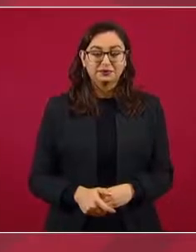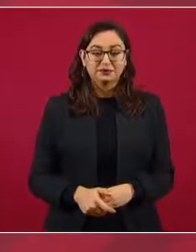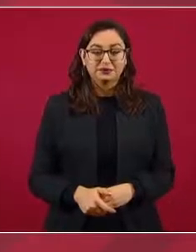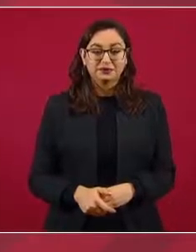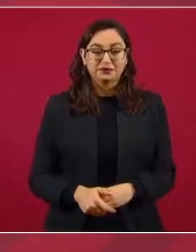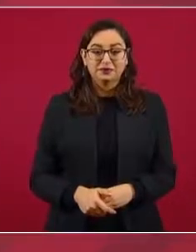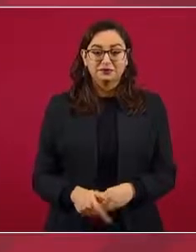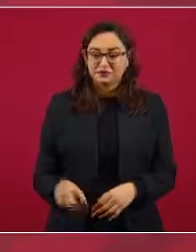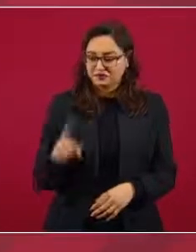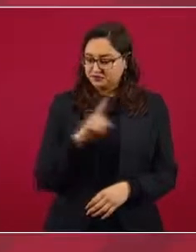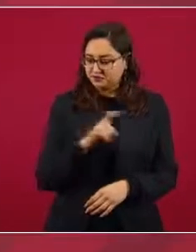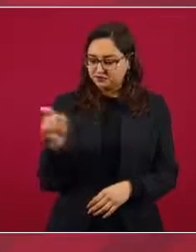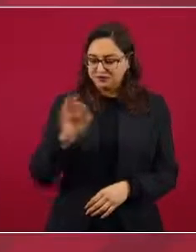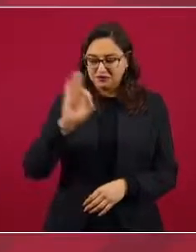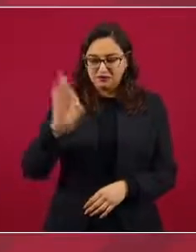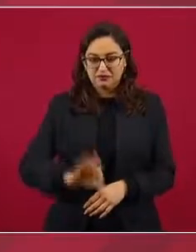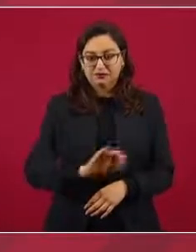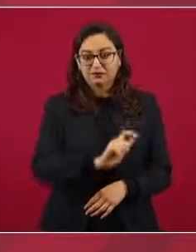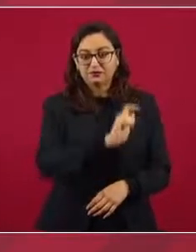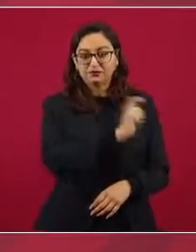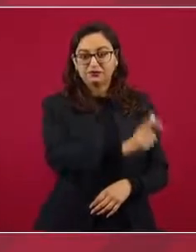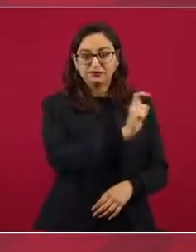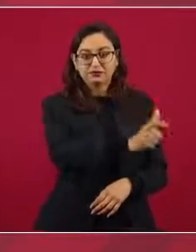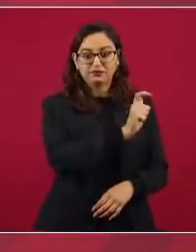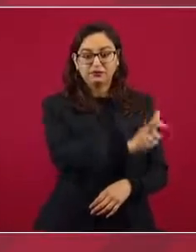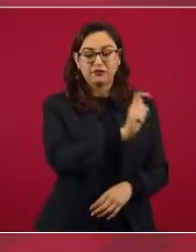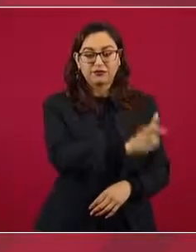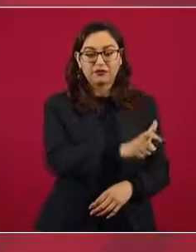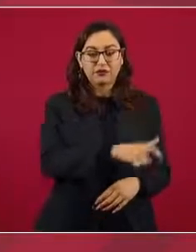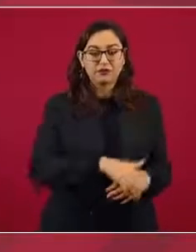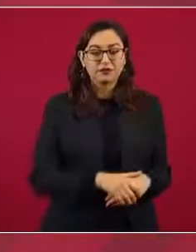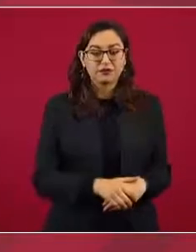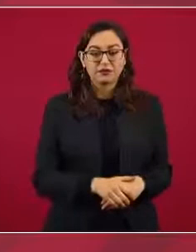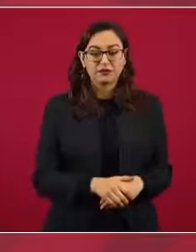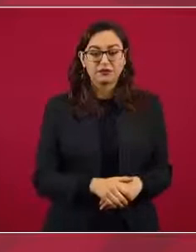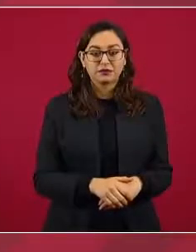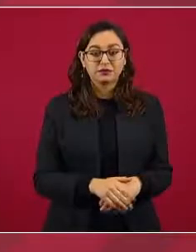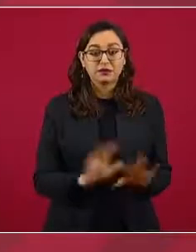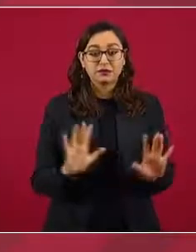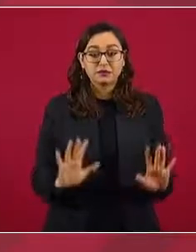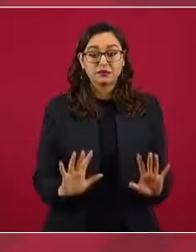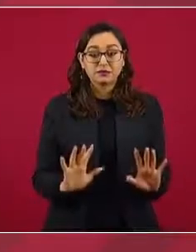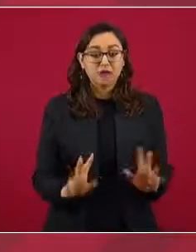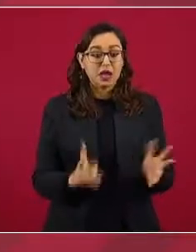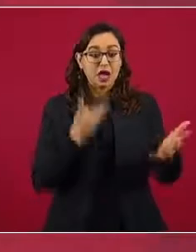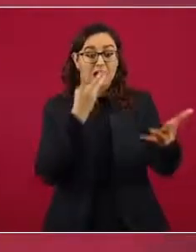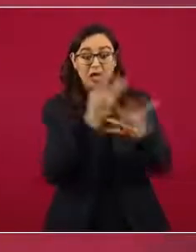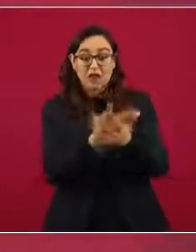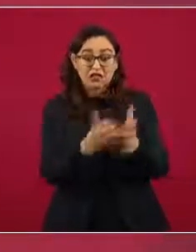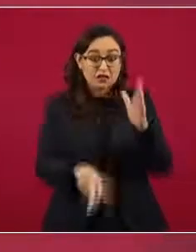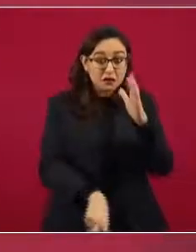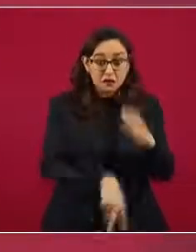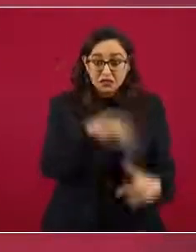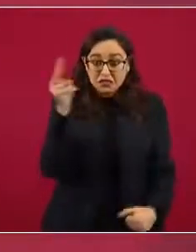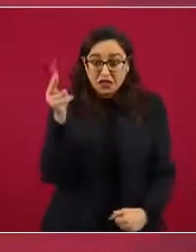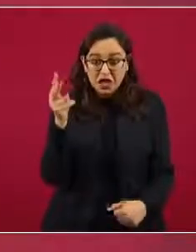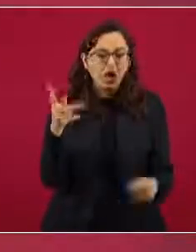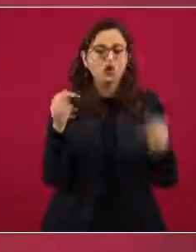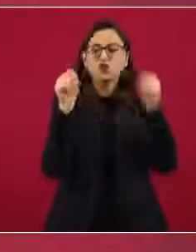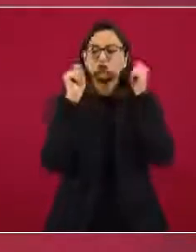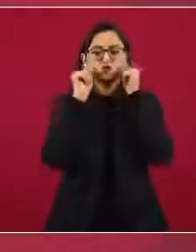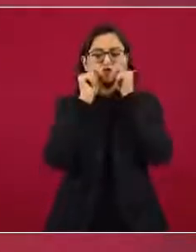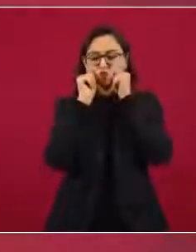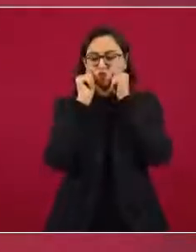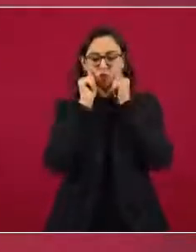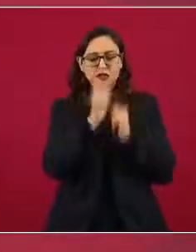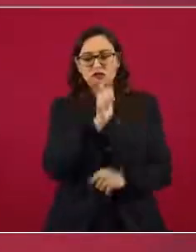el 100%, aunque no estén ocupados. Es más, empezó a pagarles antes